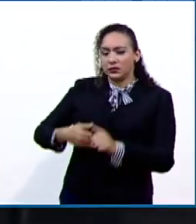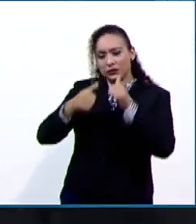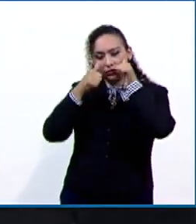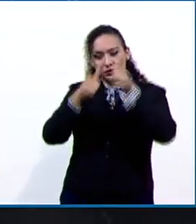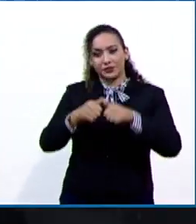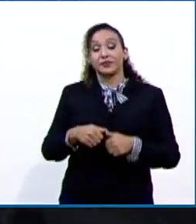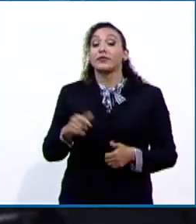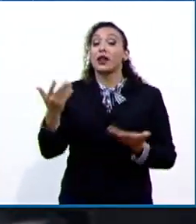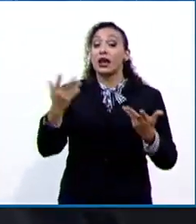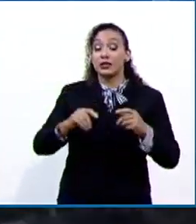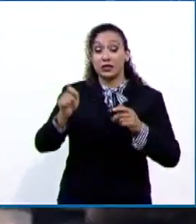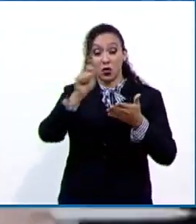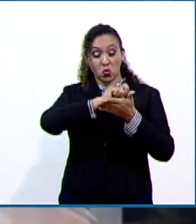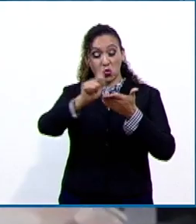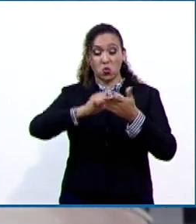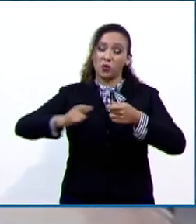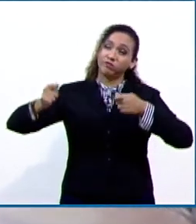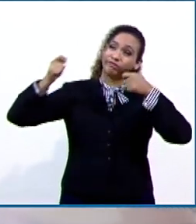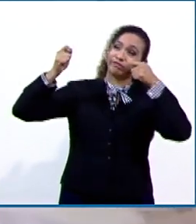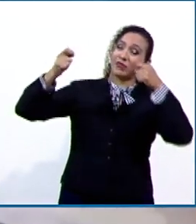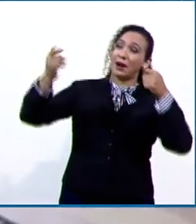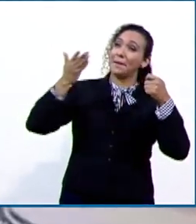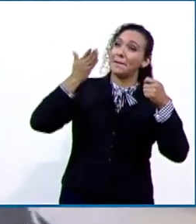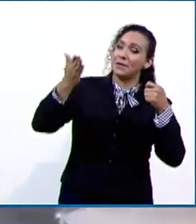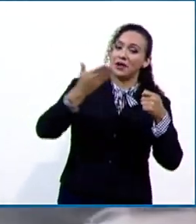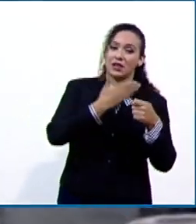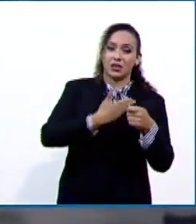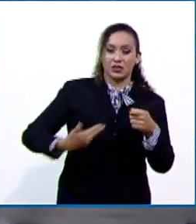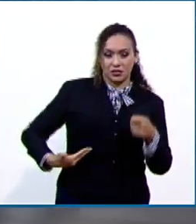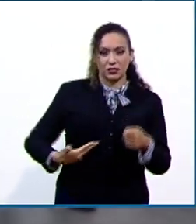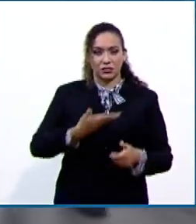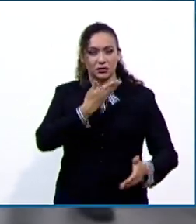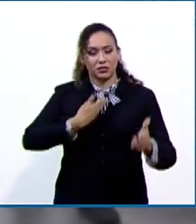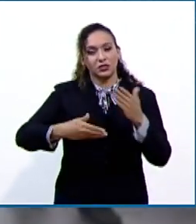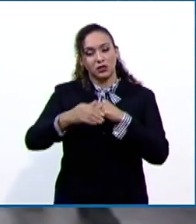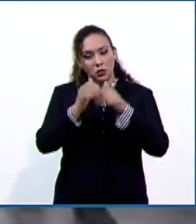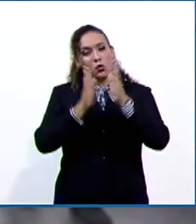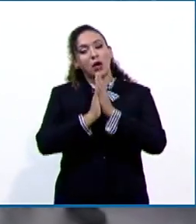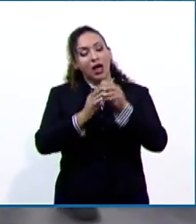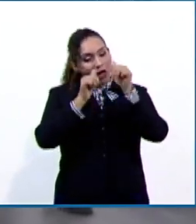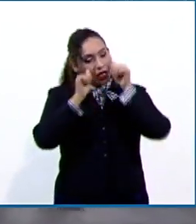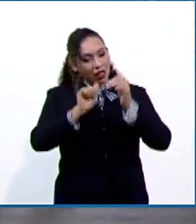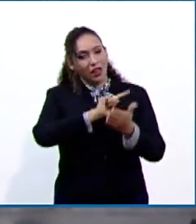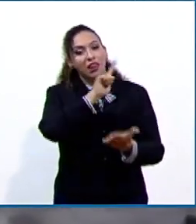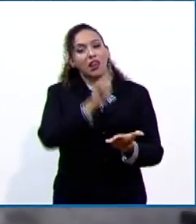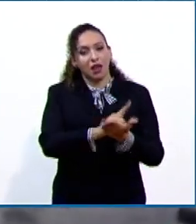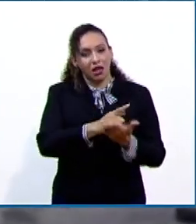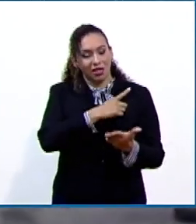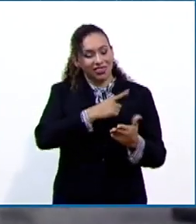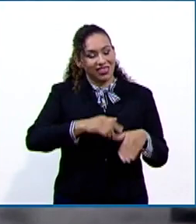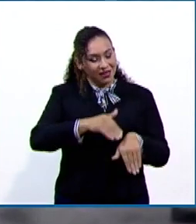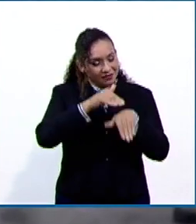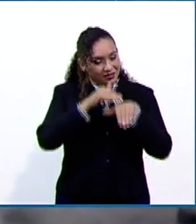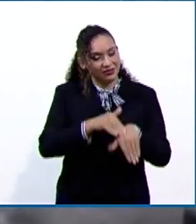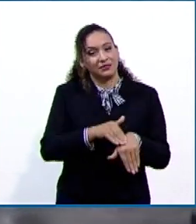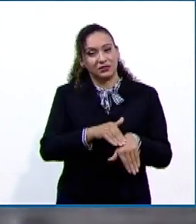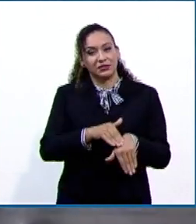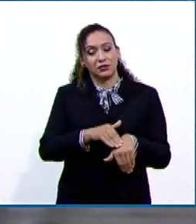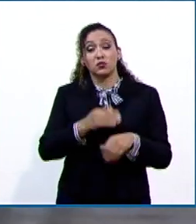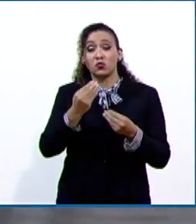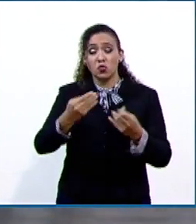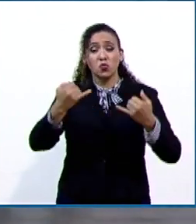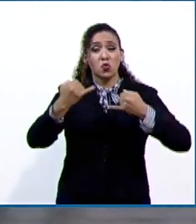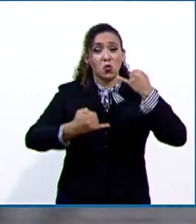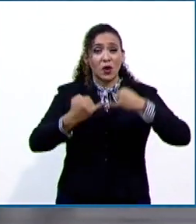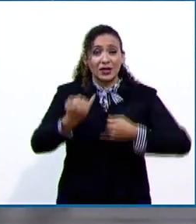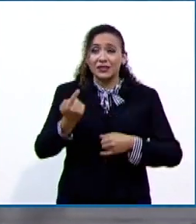diversas consignas exigiendo a la titular del Ejecutivo Federal acatar las suspensiones dictadas por diversos juzgadores federales